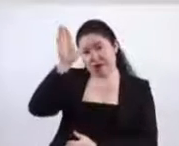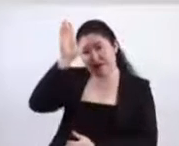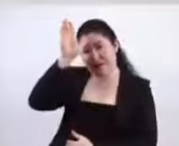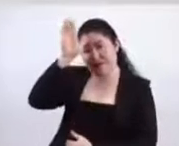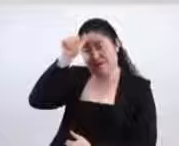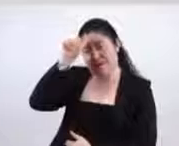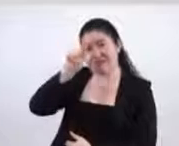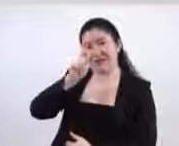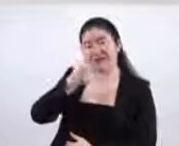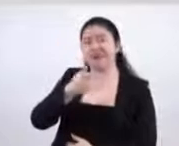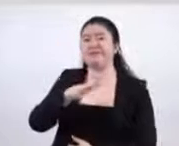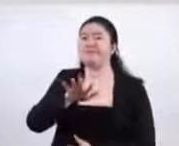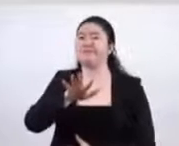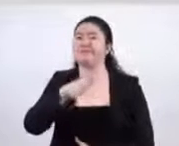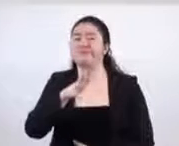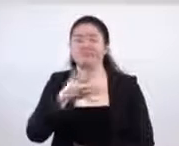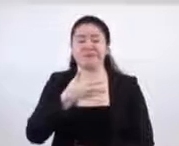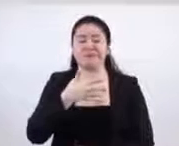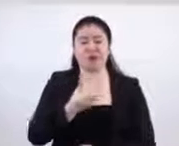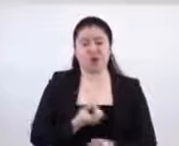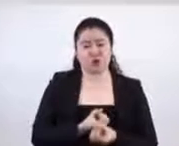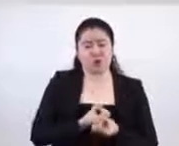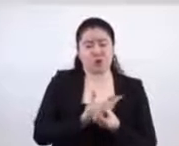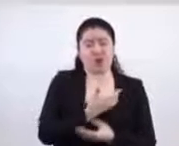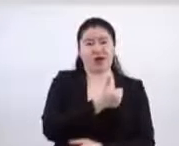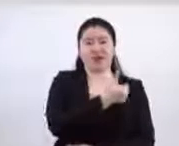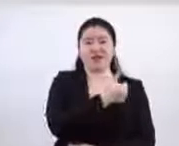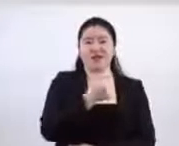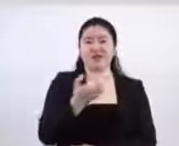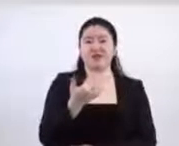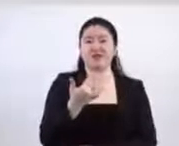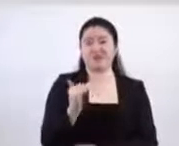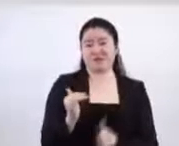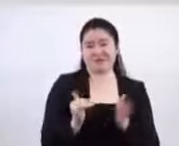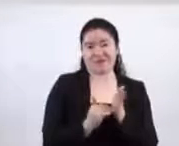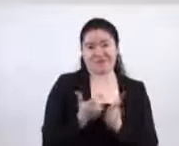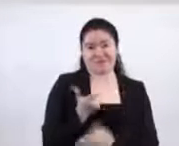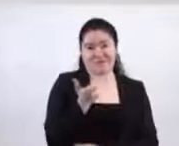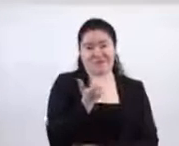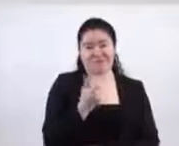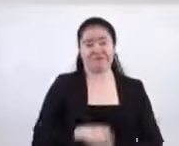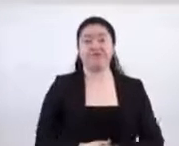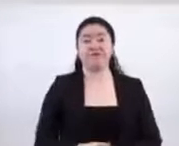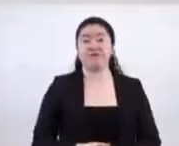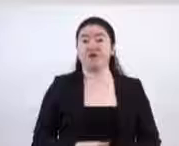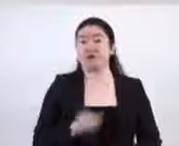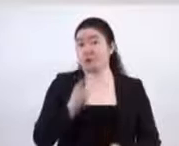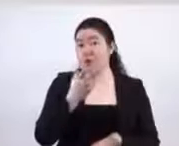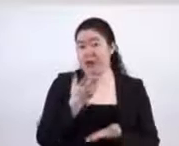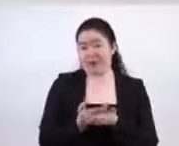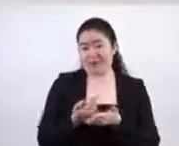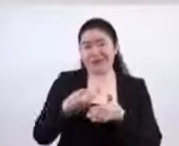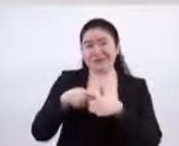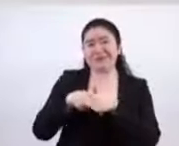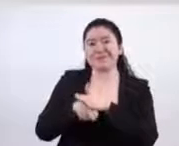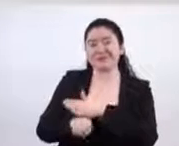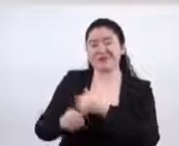es que al menos será de 650 mil pesos por la póliza del